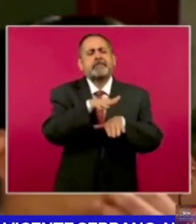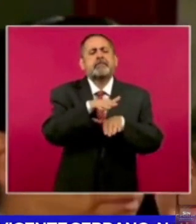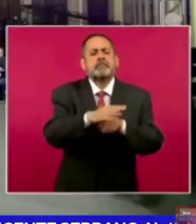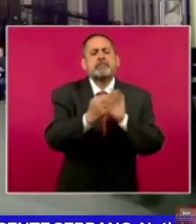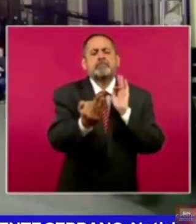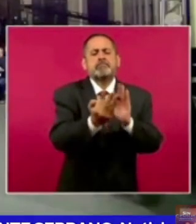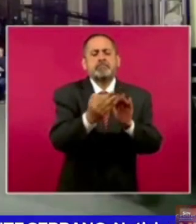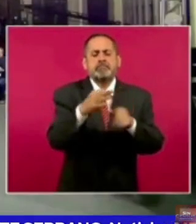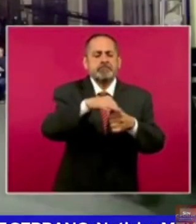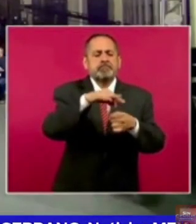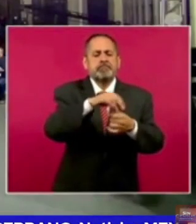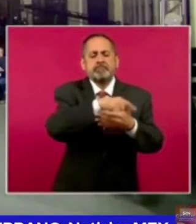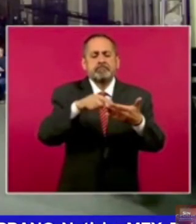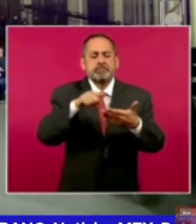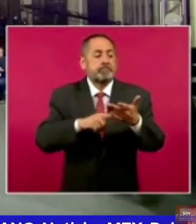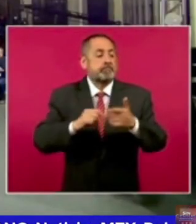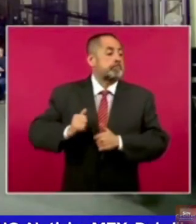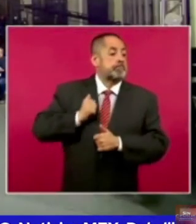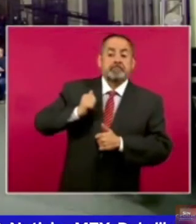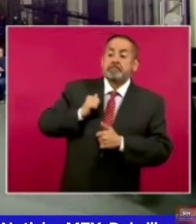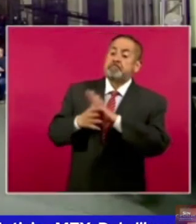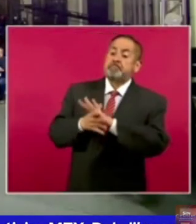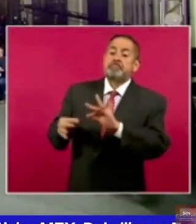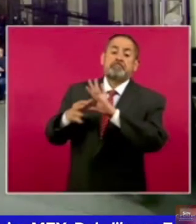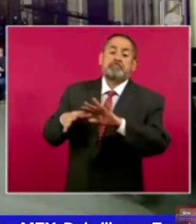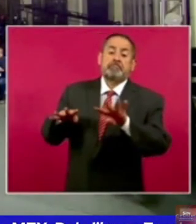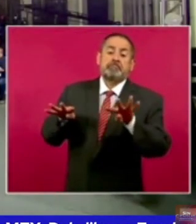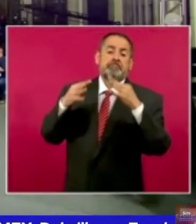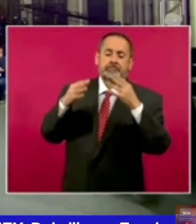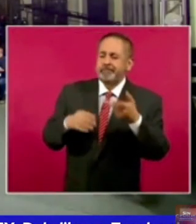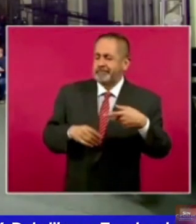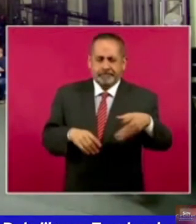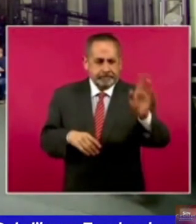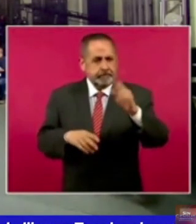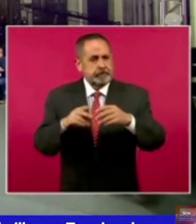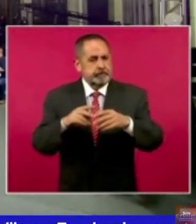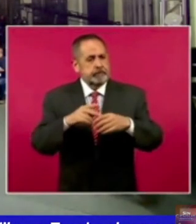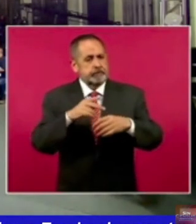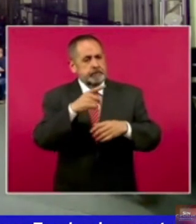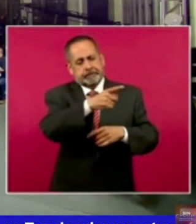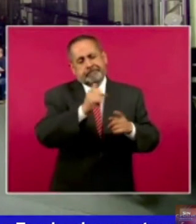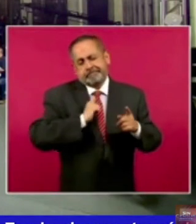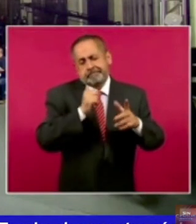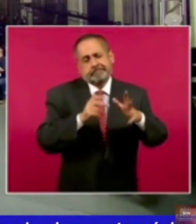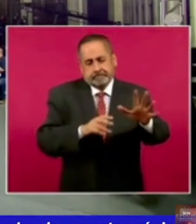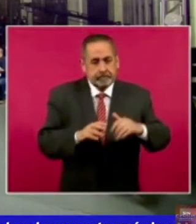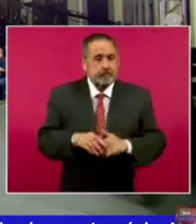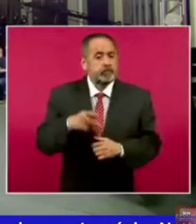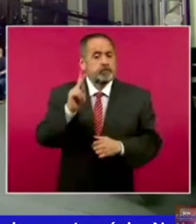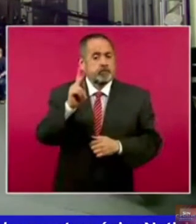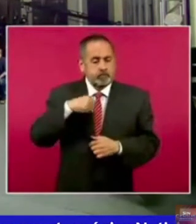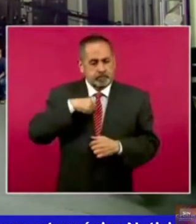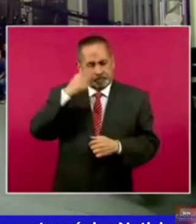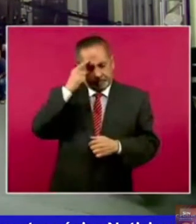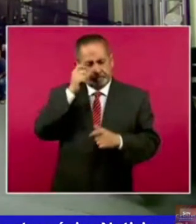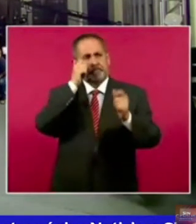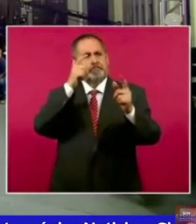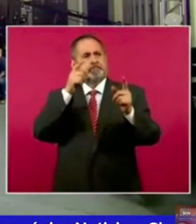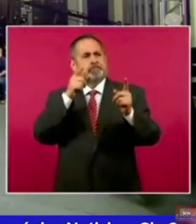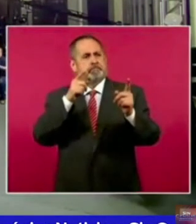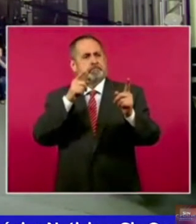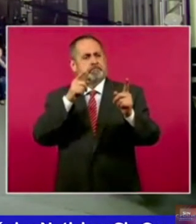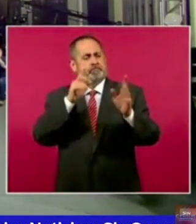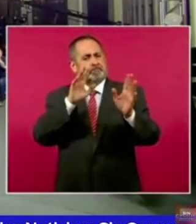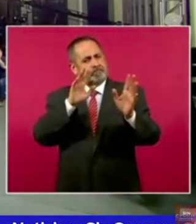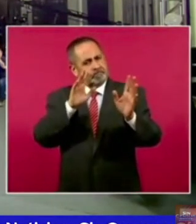aprovecha por parte del vecino país. Sin embargo, lo que me llama la atención, y esa sería